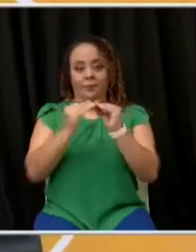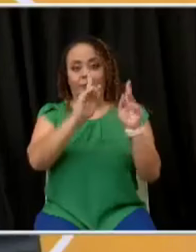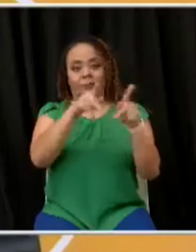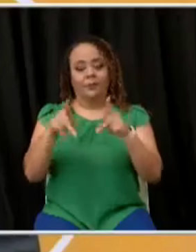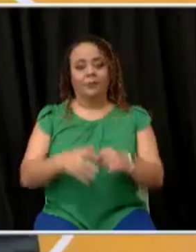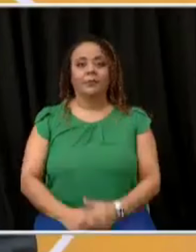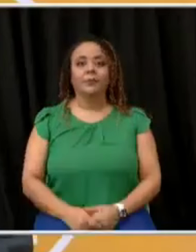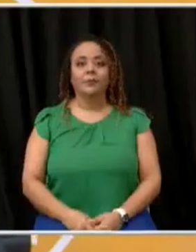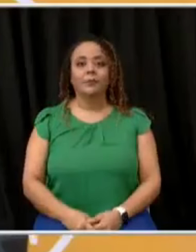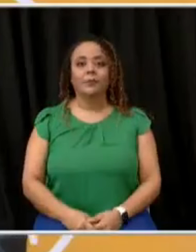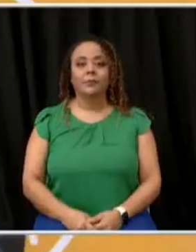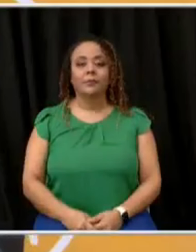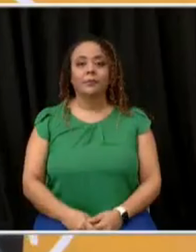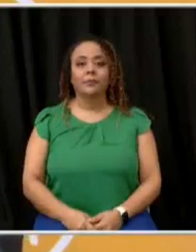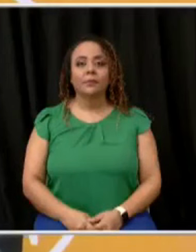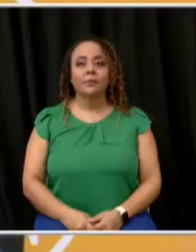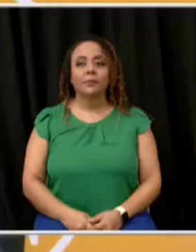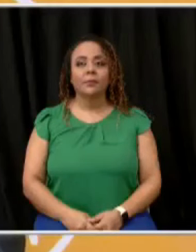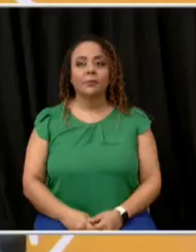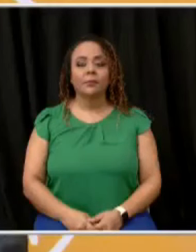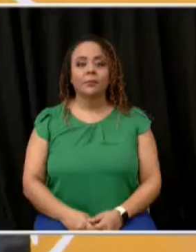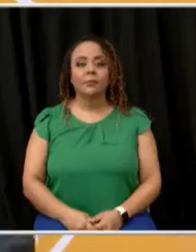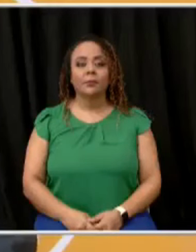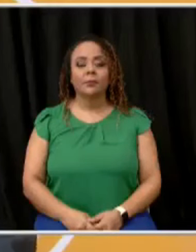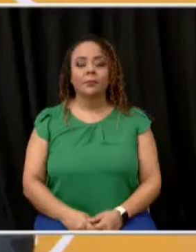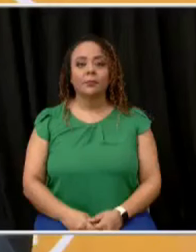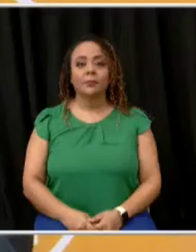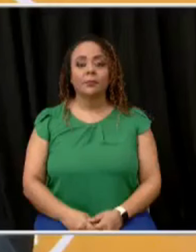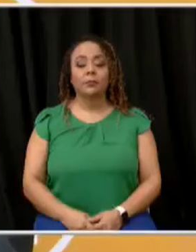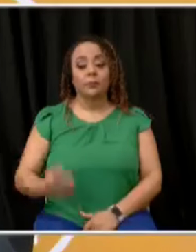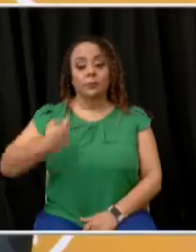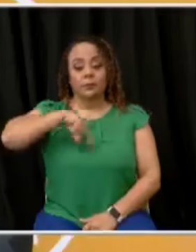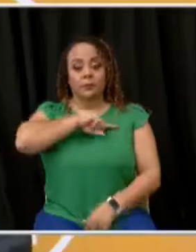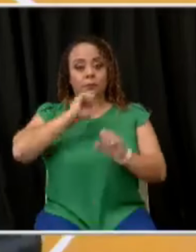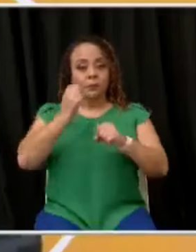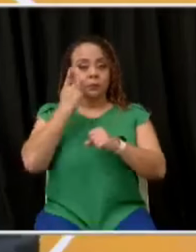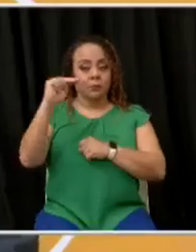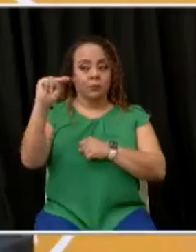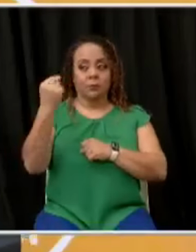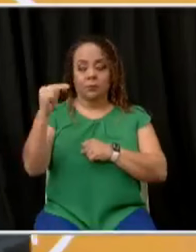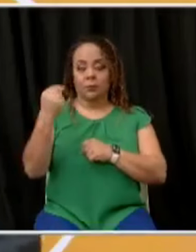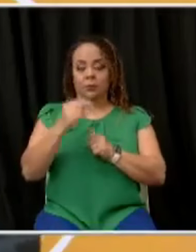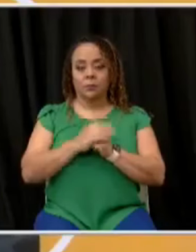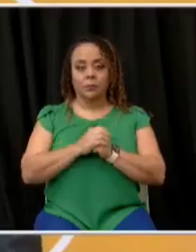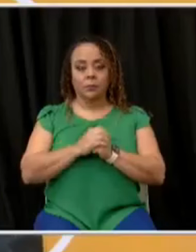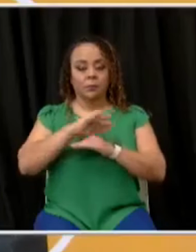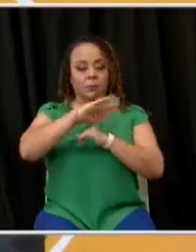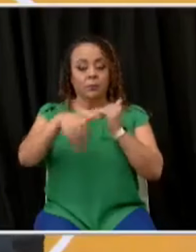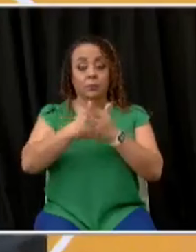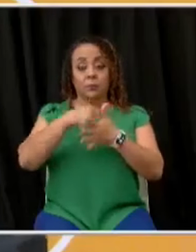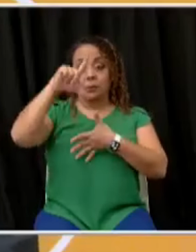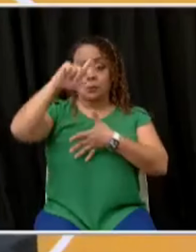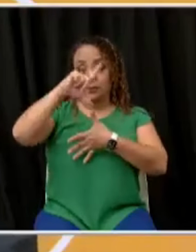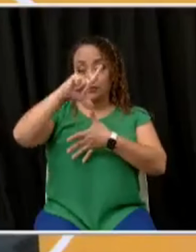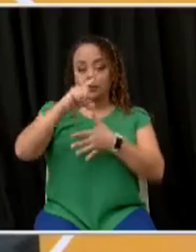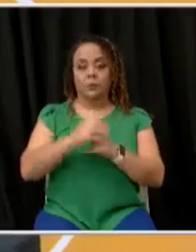personas. Esto, pues nosotros podemos ver noticias en toda